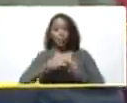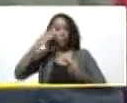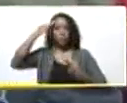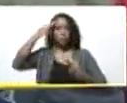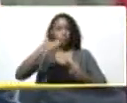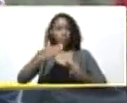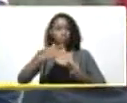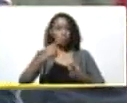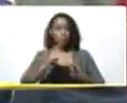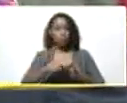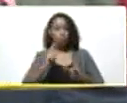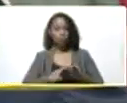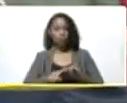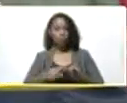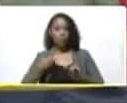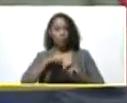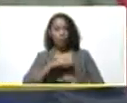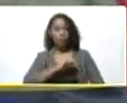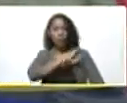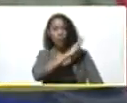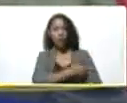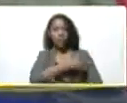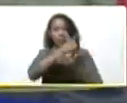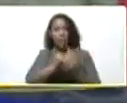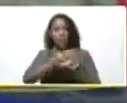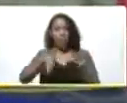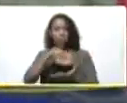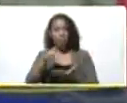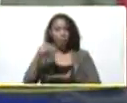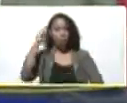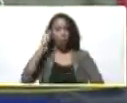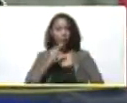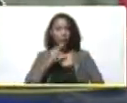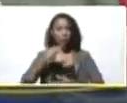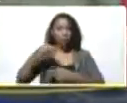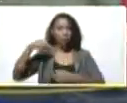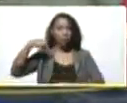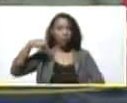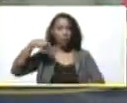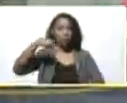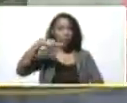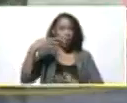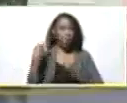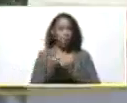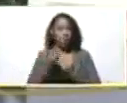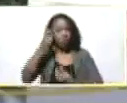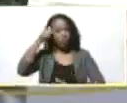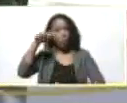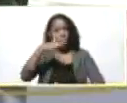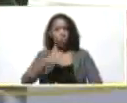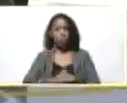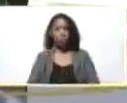almirantes de nuestra Fuerza Armada Nacional Bolivariana caminando las calles junto al pueblo.